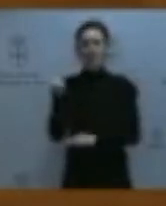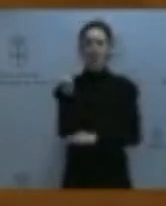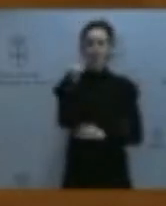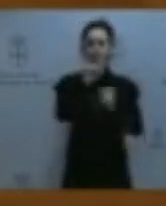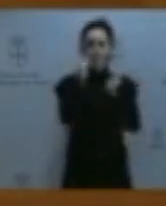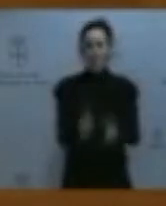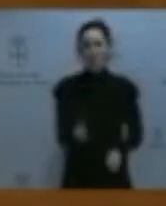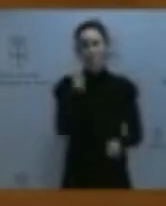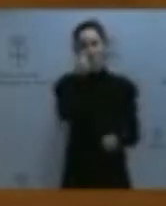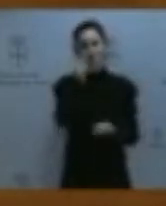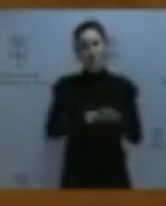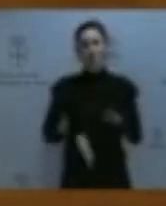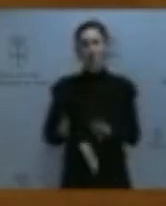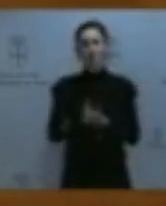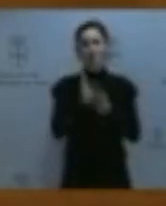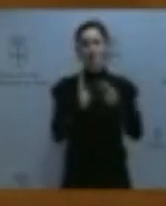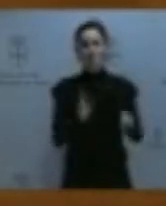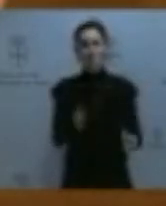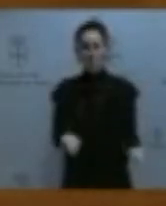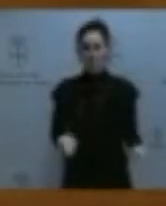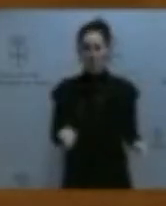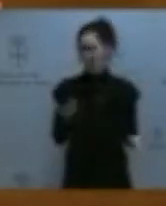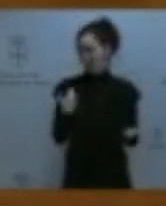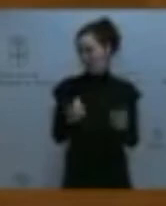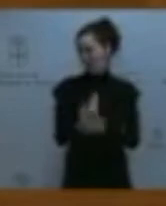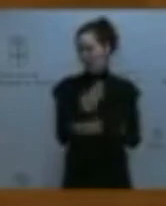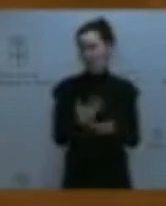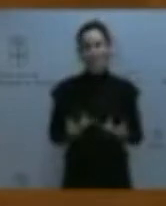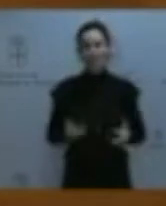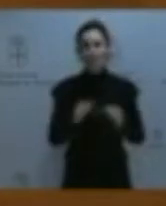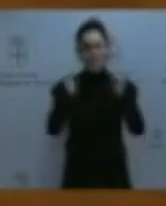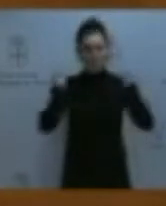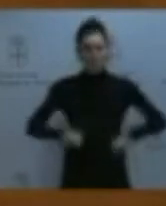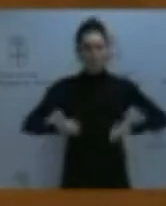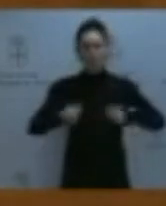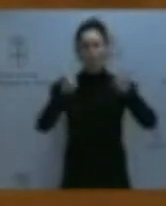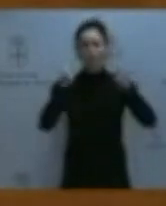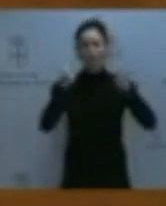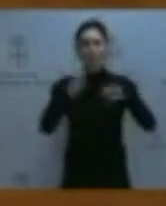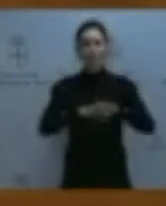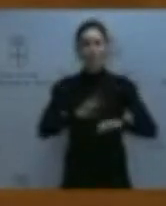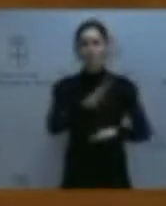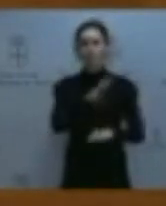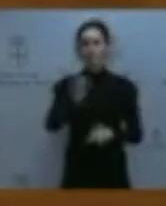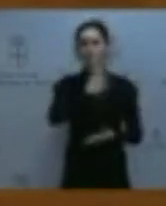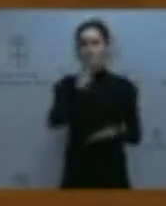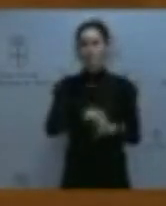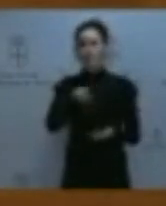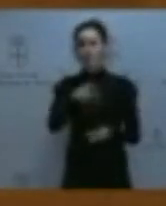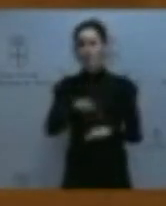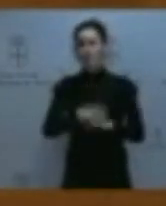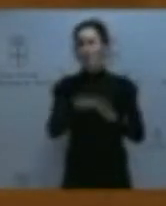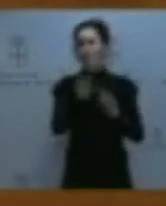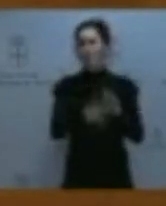Javier Fernández para sostenerle, hace pocos días que sellaron ya un acuerdo para elevar a 300.000 euros ese límite por debajo del